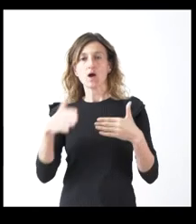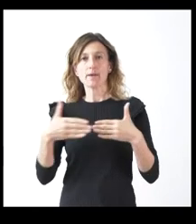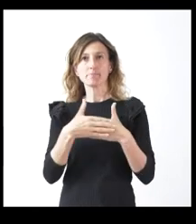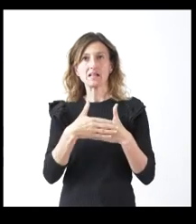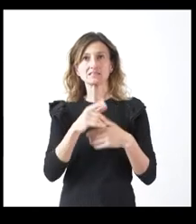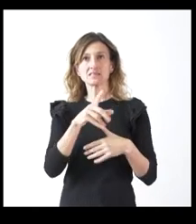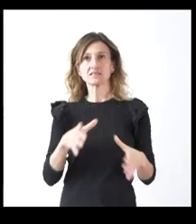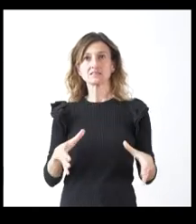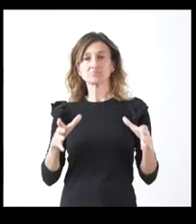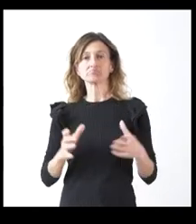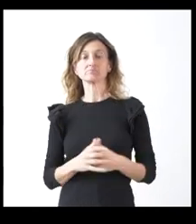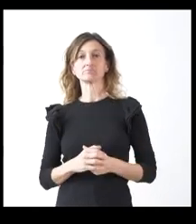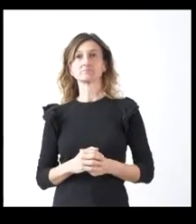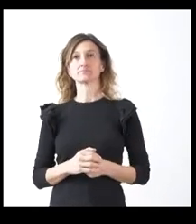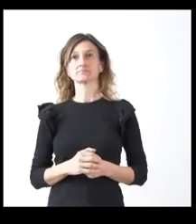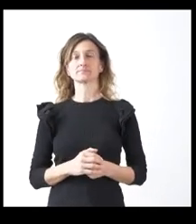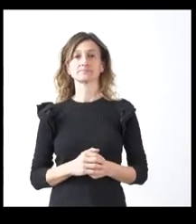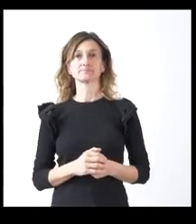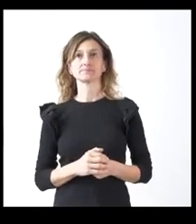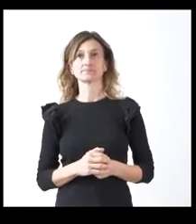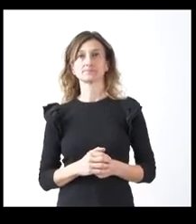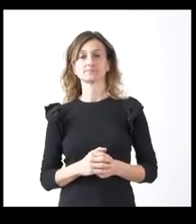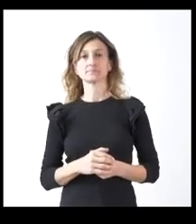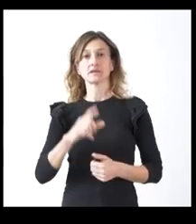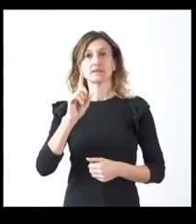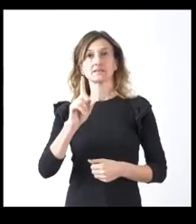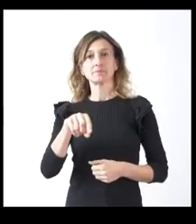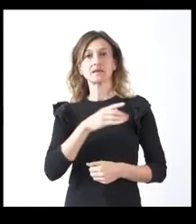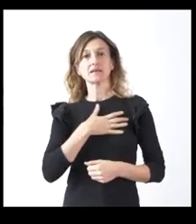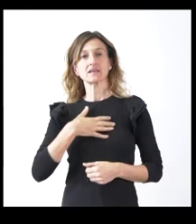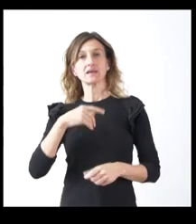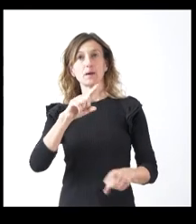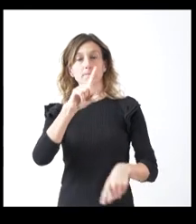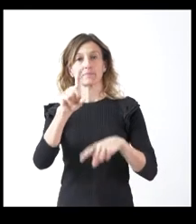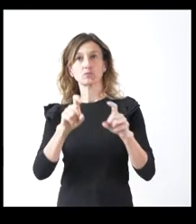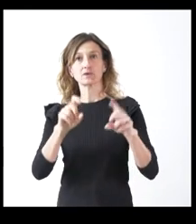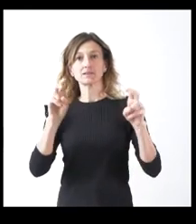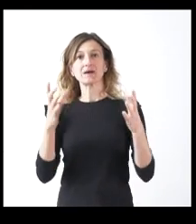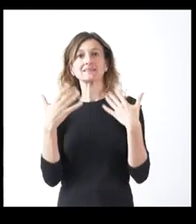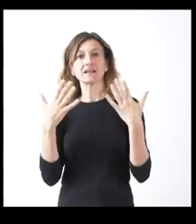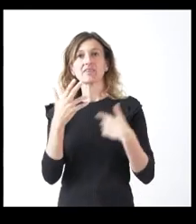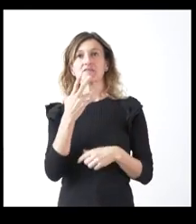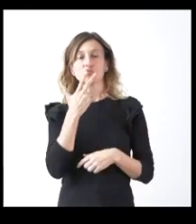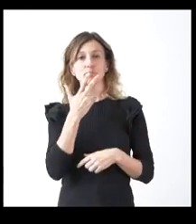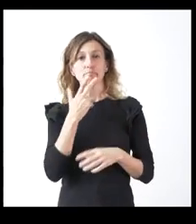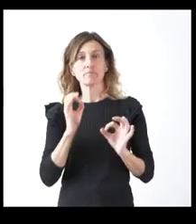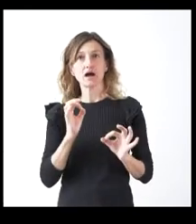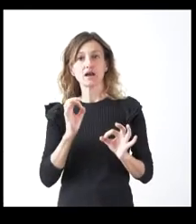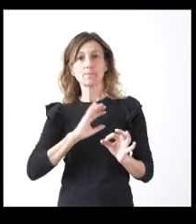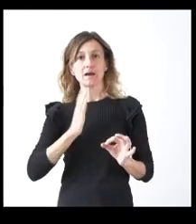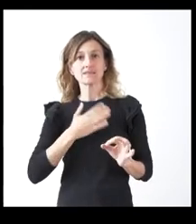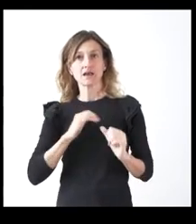este tema luego le quería preguntar lo de lo de fumar de las Terrazas es y desde mañana